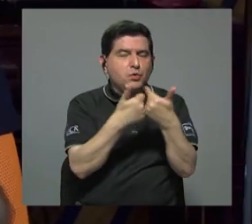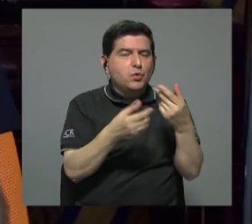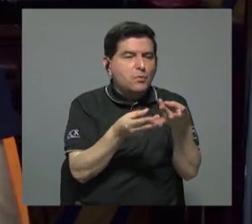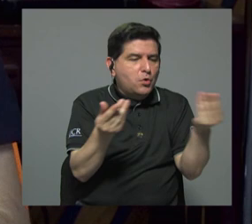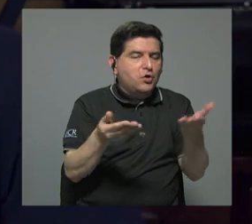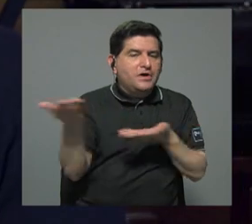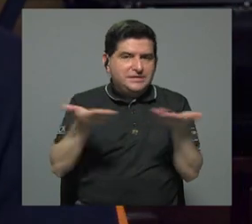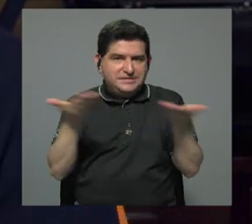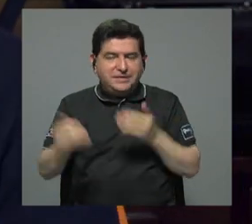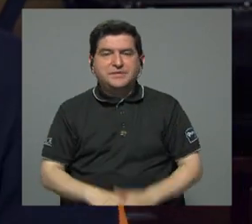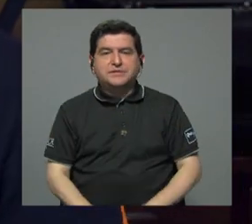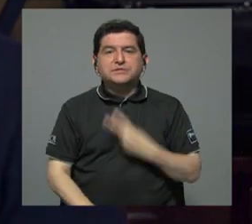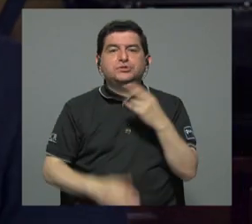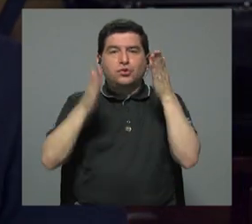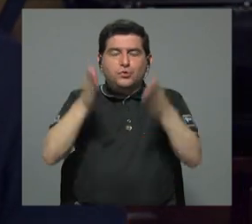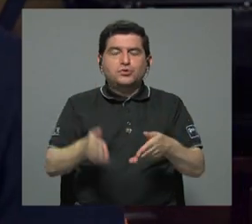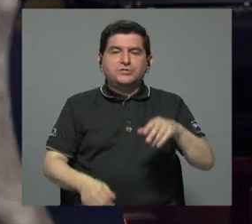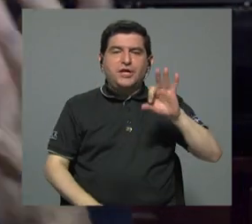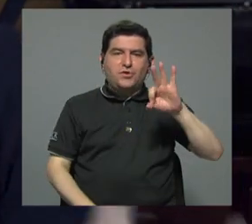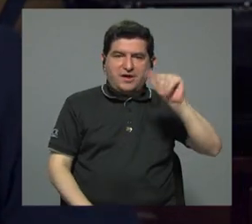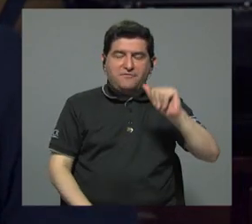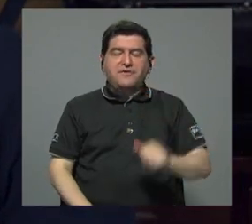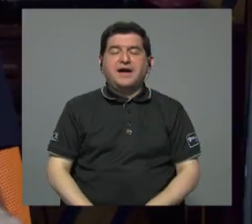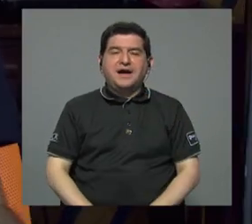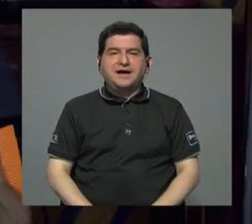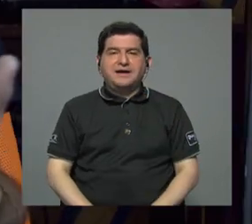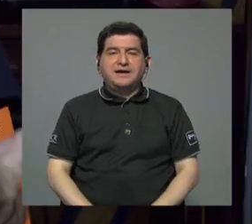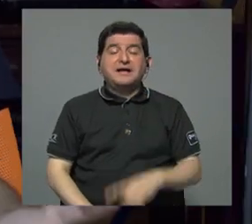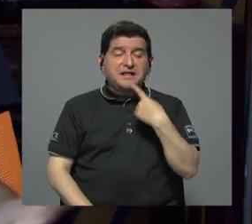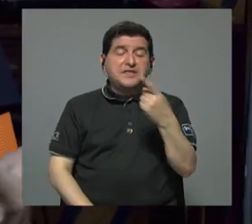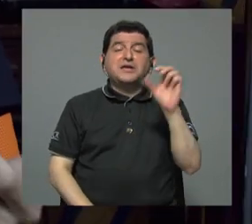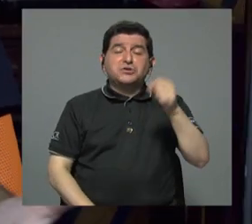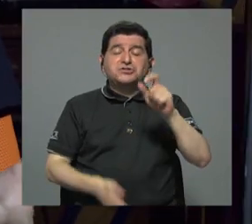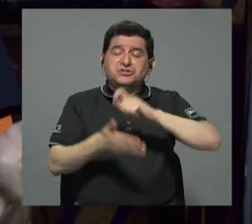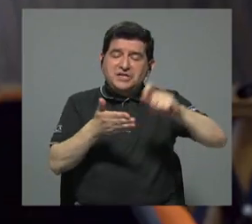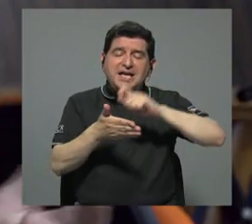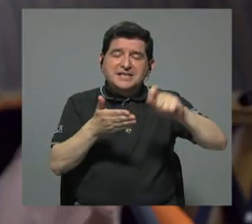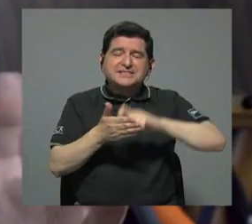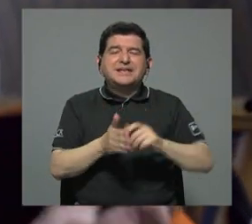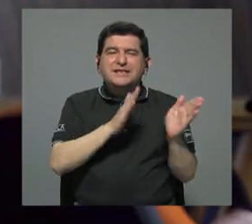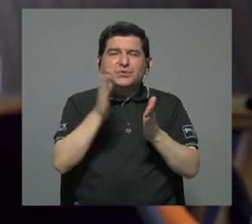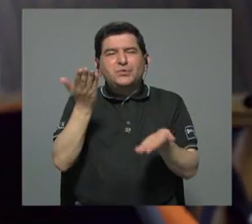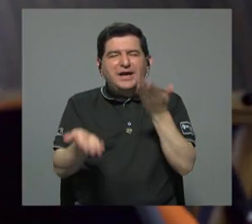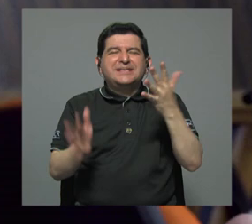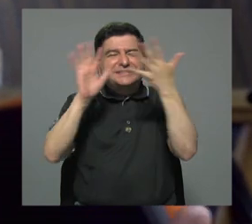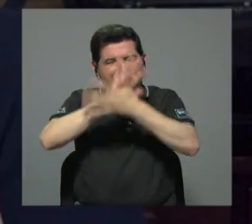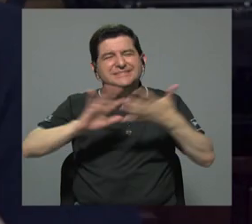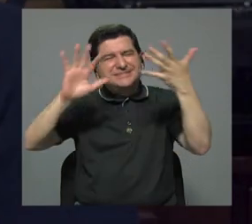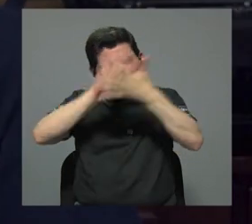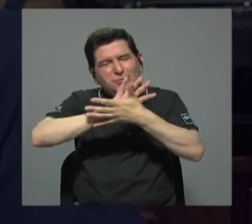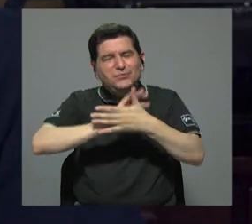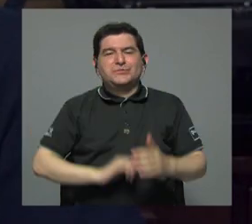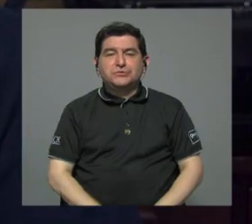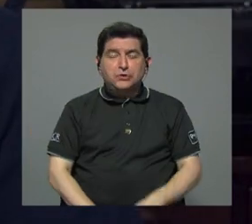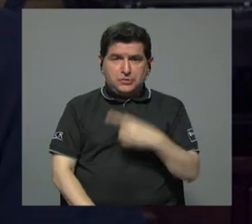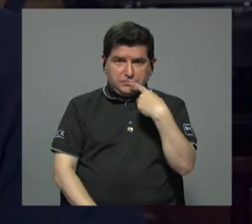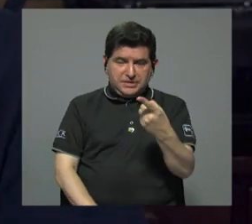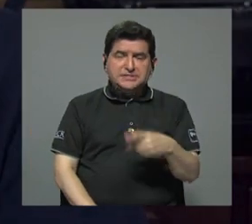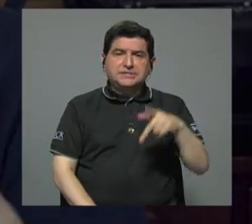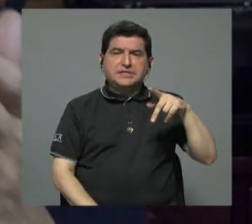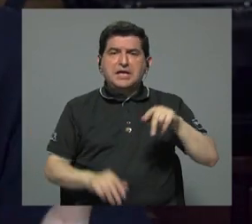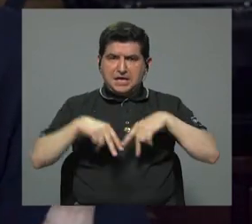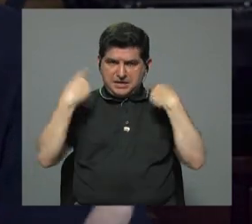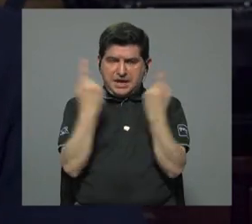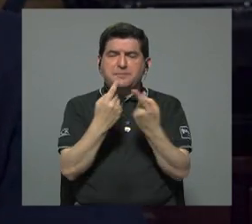y servicios el vocero del frente amplio concedió que la redacción del plan puede generar confusión y nos aseguró que el partido